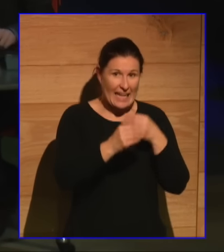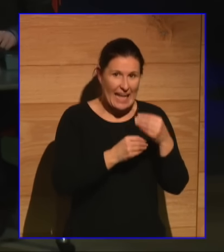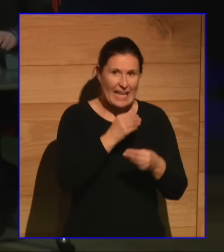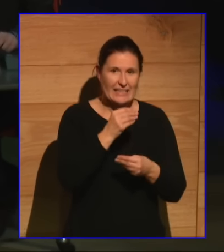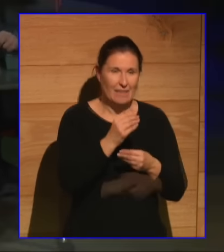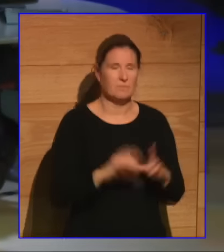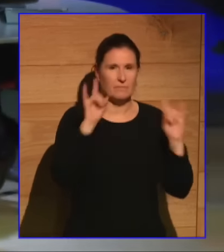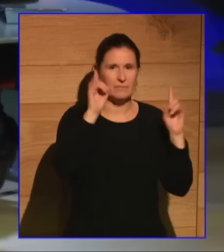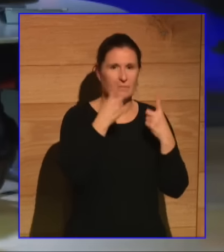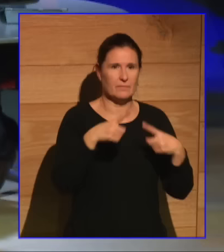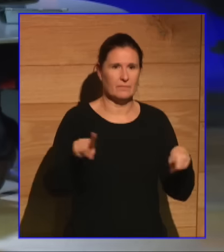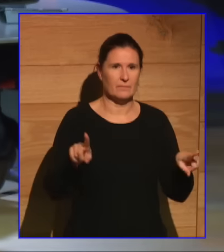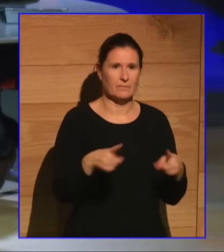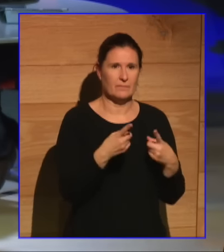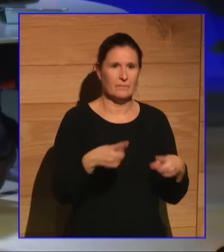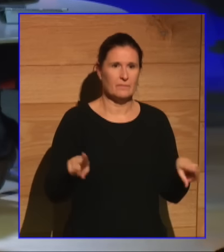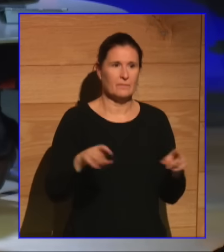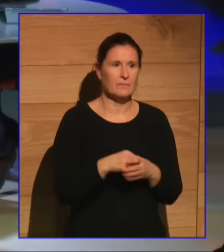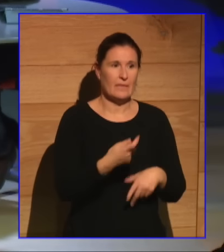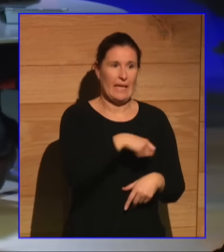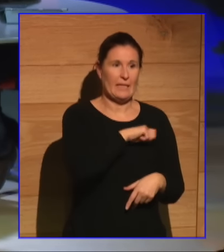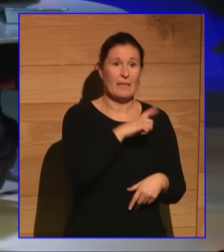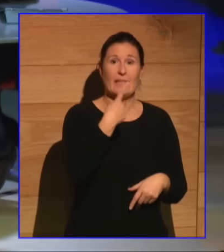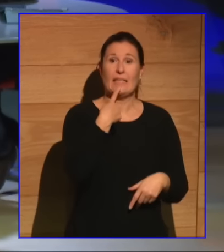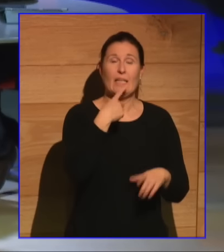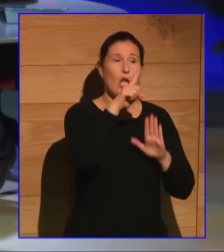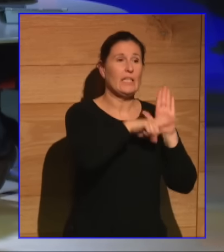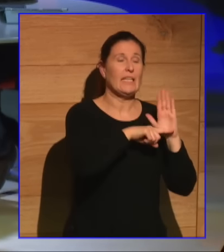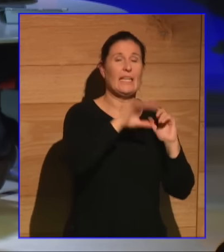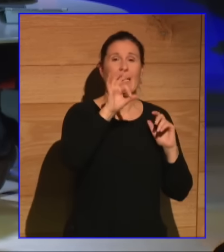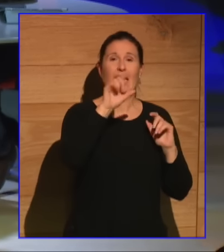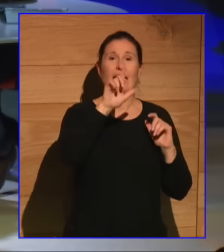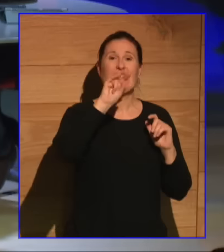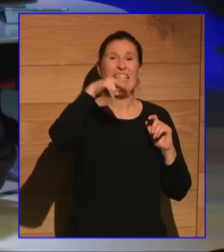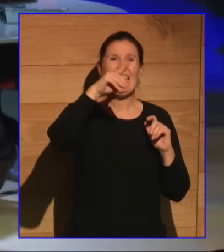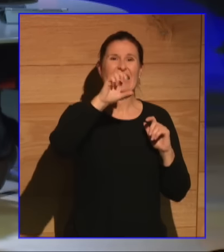Schindler. Que en España tradujeron como la lista de Schindler. Sí, no sé por qué.